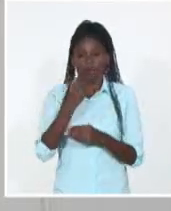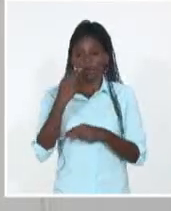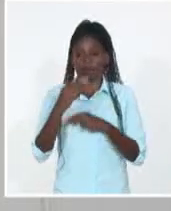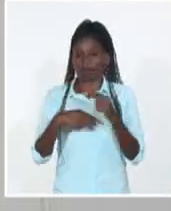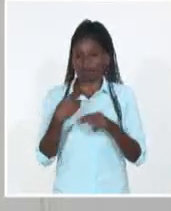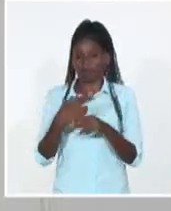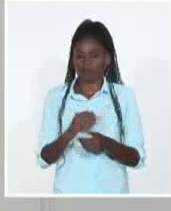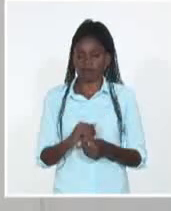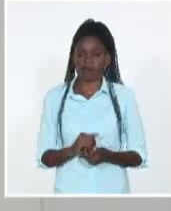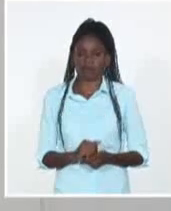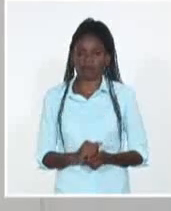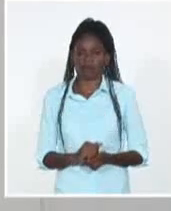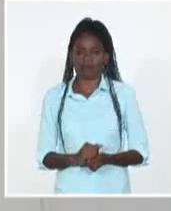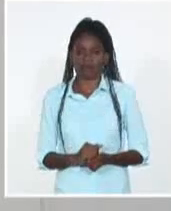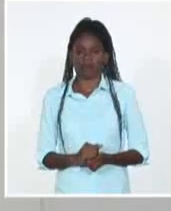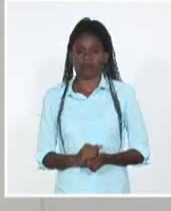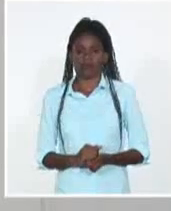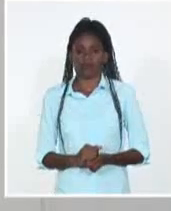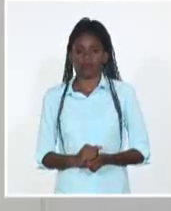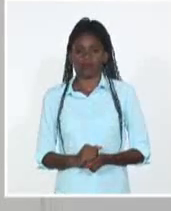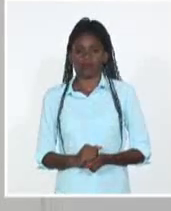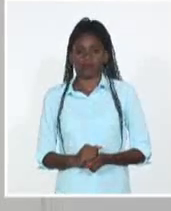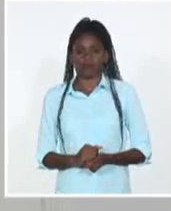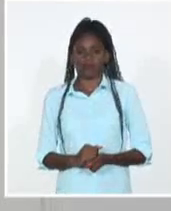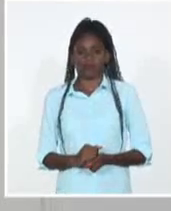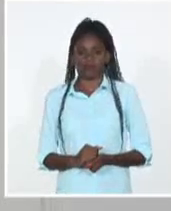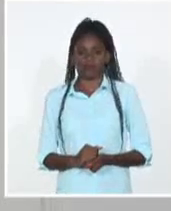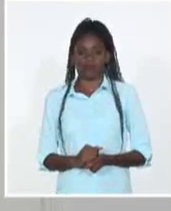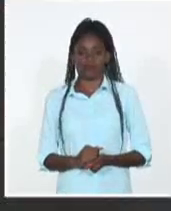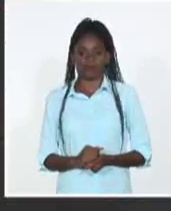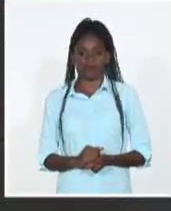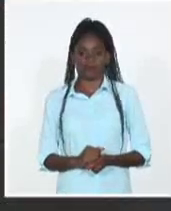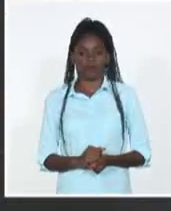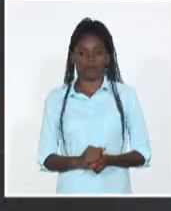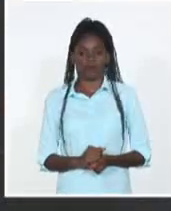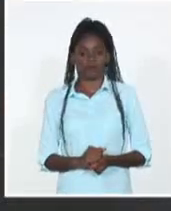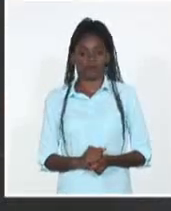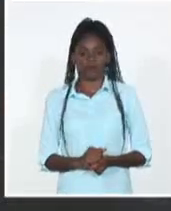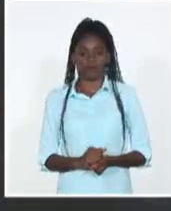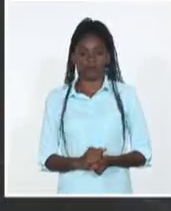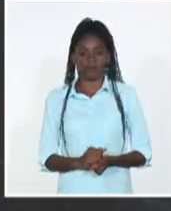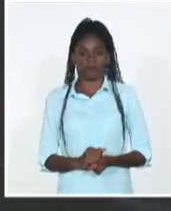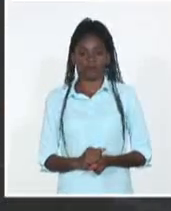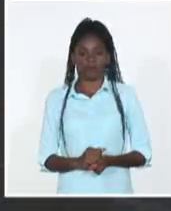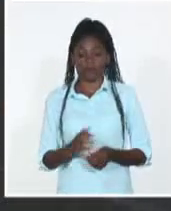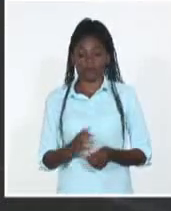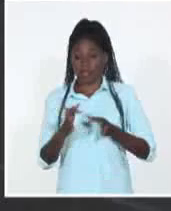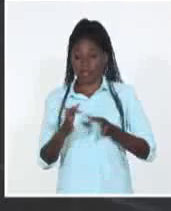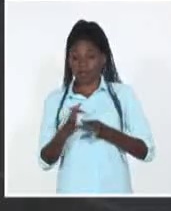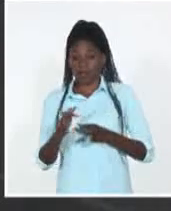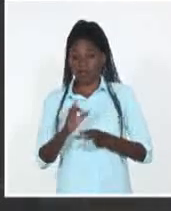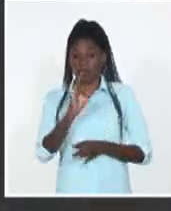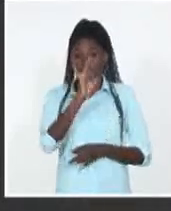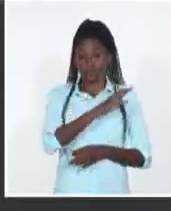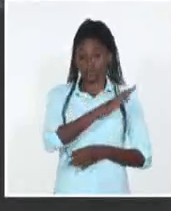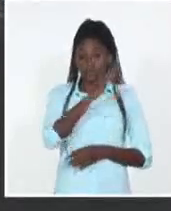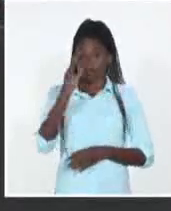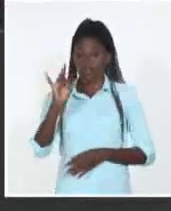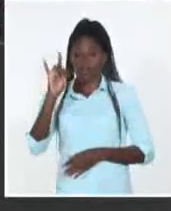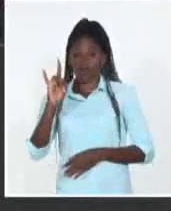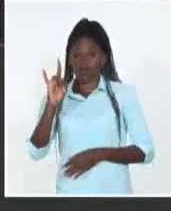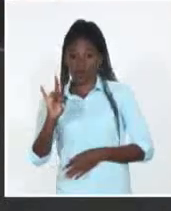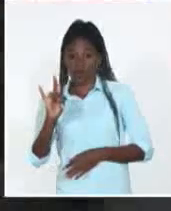que es tan también especial para el Ballet Nacional de Cuba. Las funciones previstas del 7 al 9 y del 13